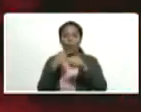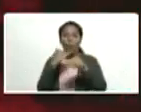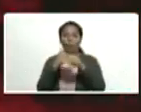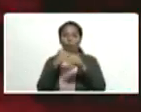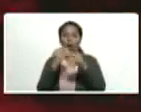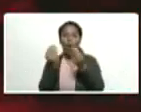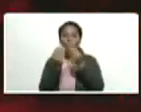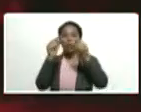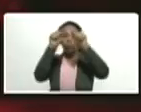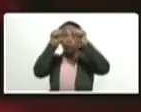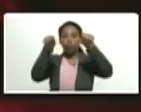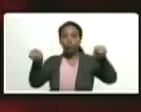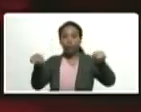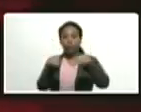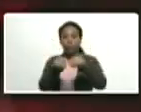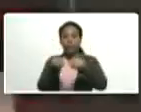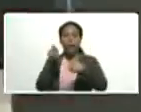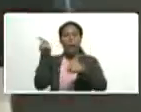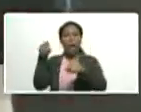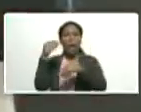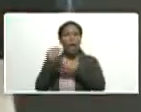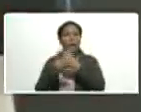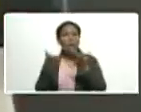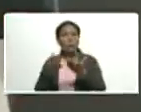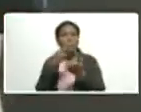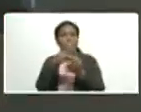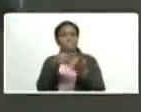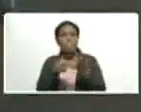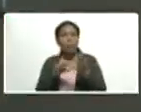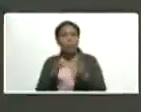donde el producto, especialmente,